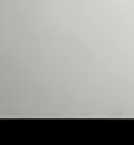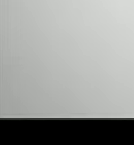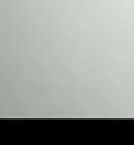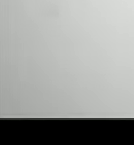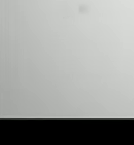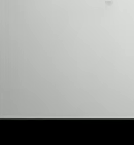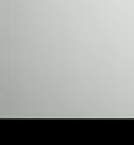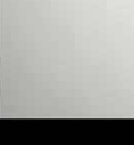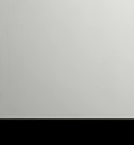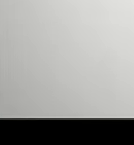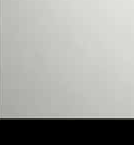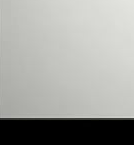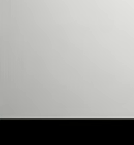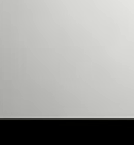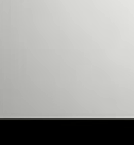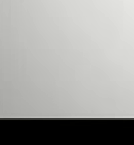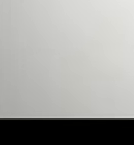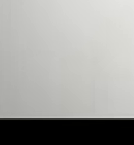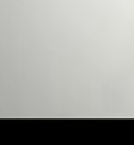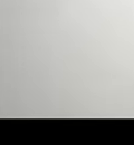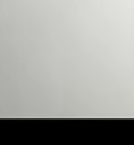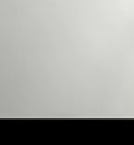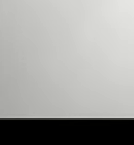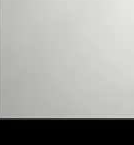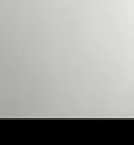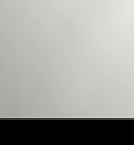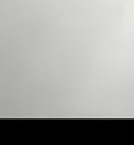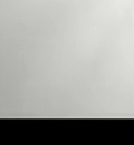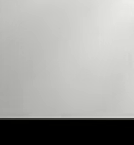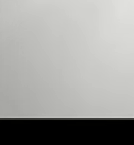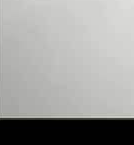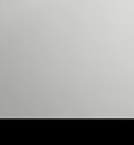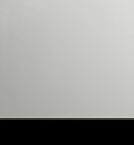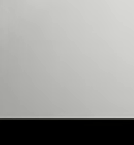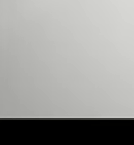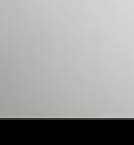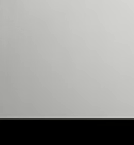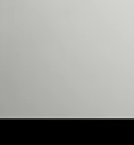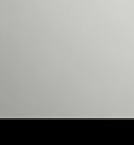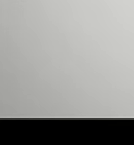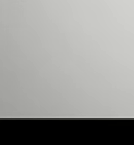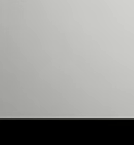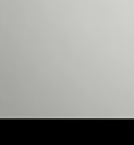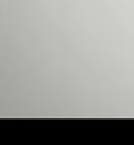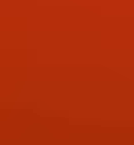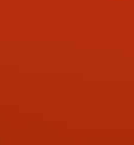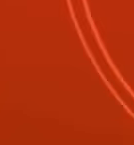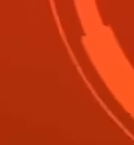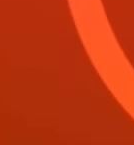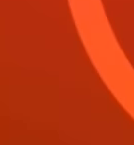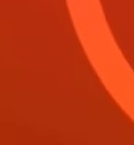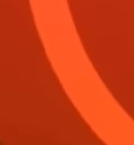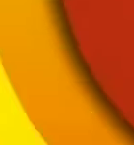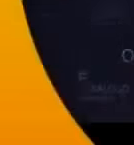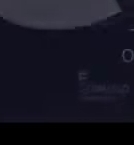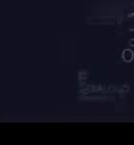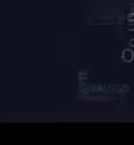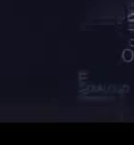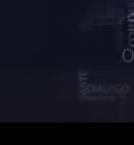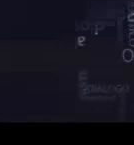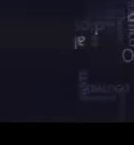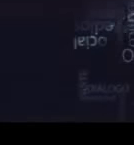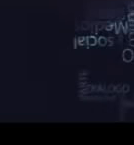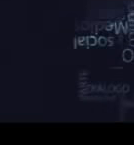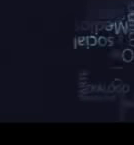con la reconstrucción. Seguro Sucre. Más seguros que nunca. Desde Uruguay,